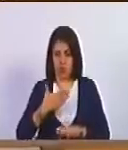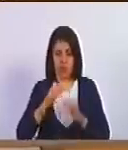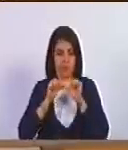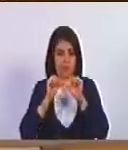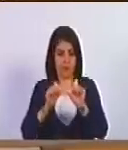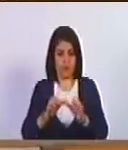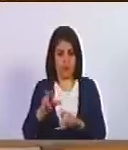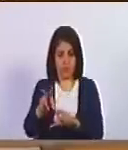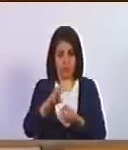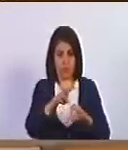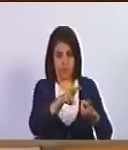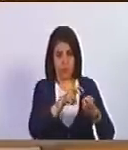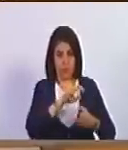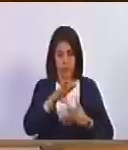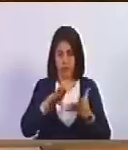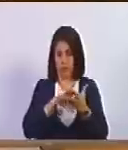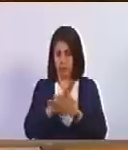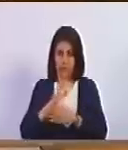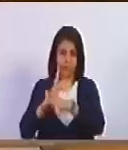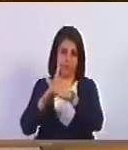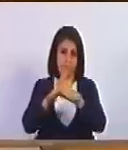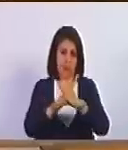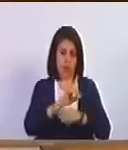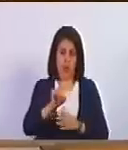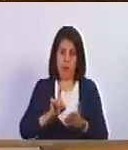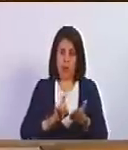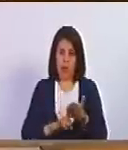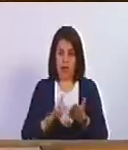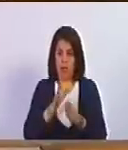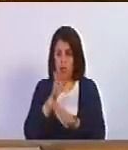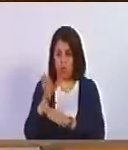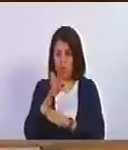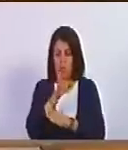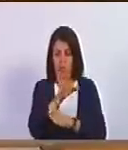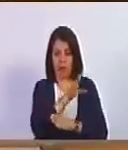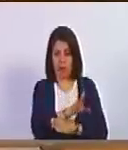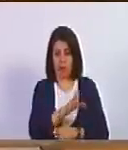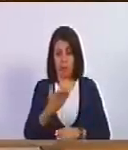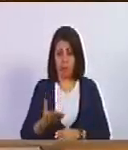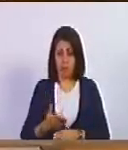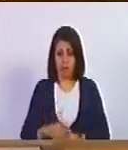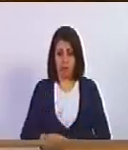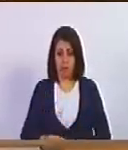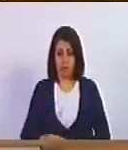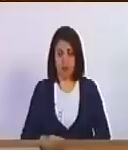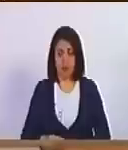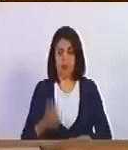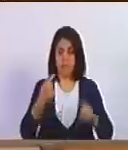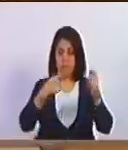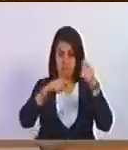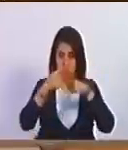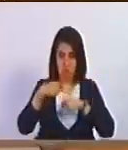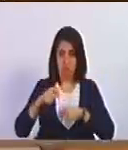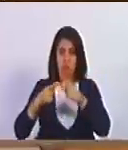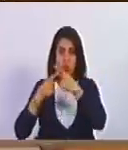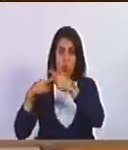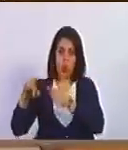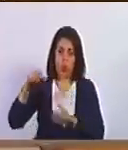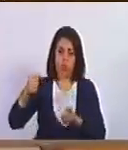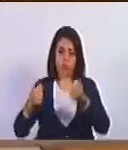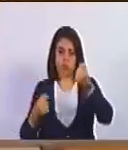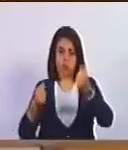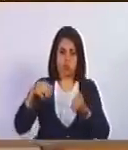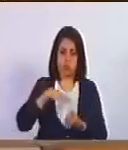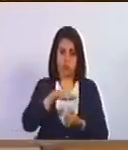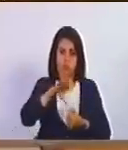establecerse tributos que afecten de manera directa o indirecta la importación, exportación o tránsito